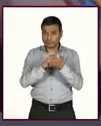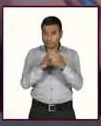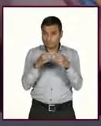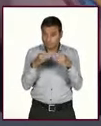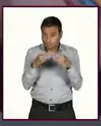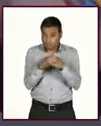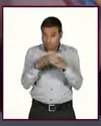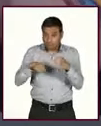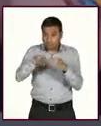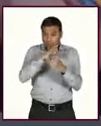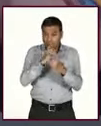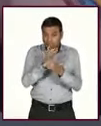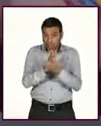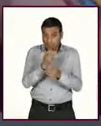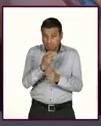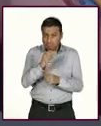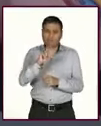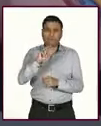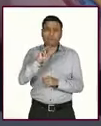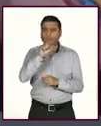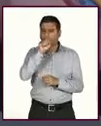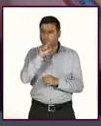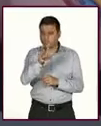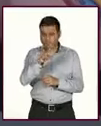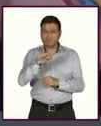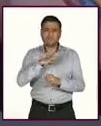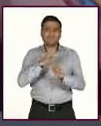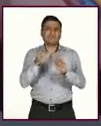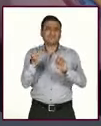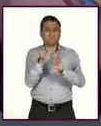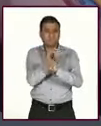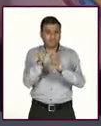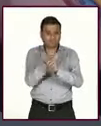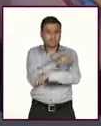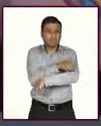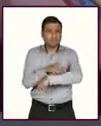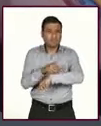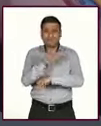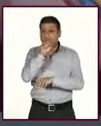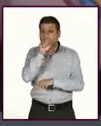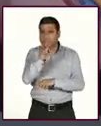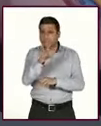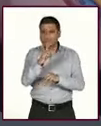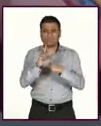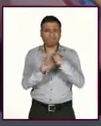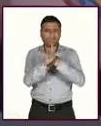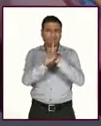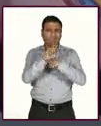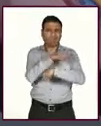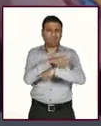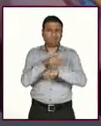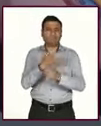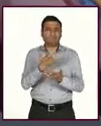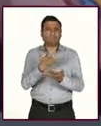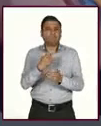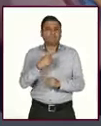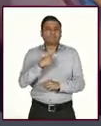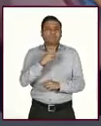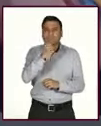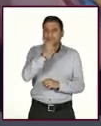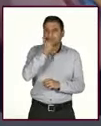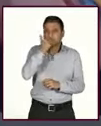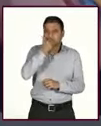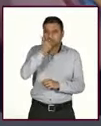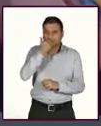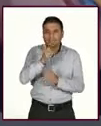está vinculado con la violencia y la propia distribución como modo de vida de las familias. ¿Cómo trabajar, Fanny, con estudiantes